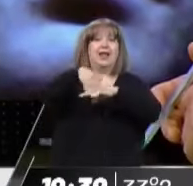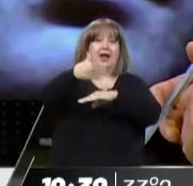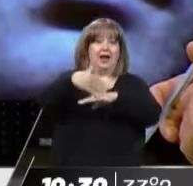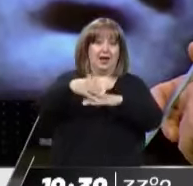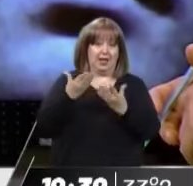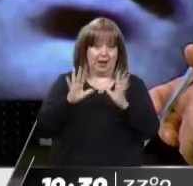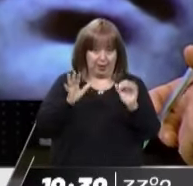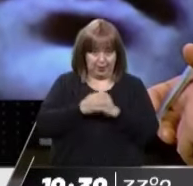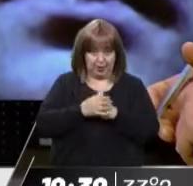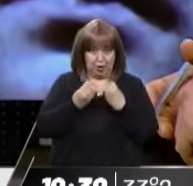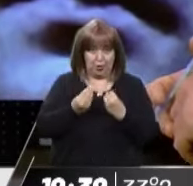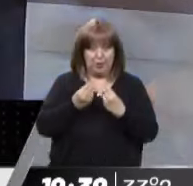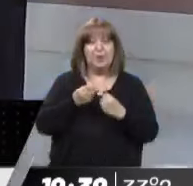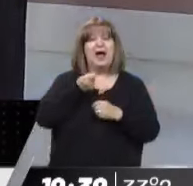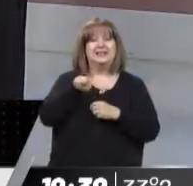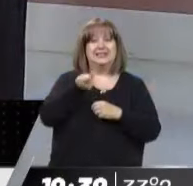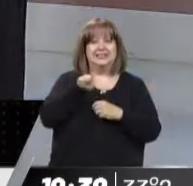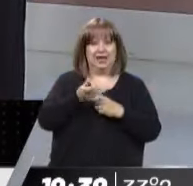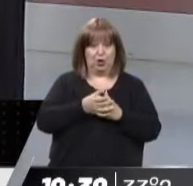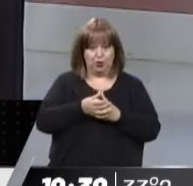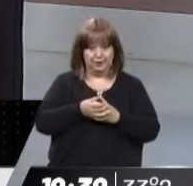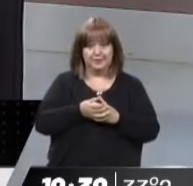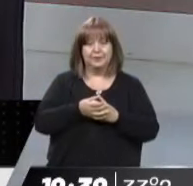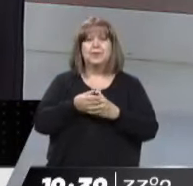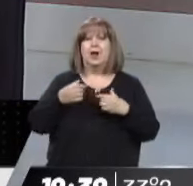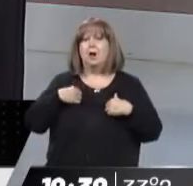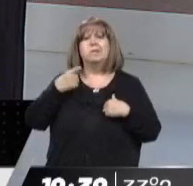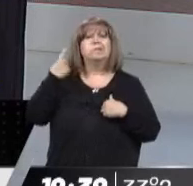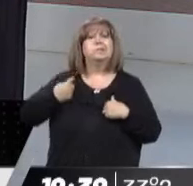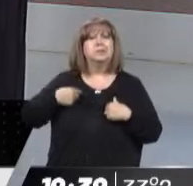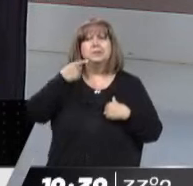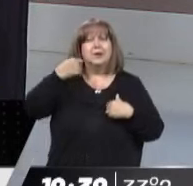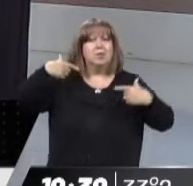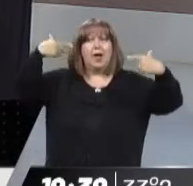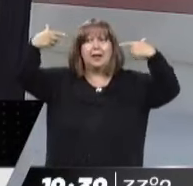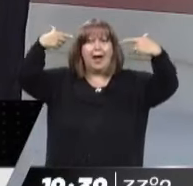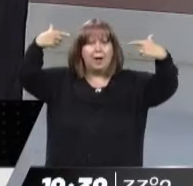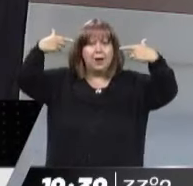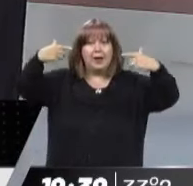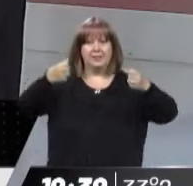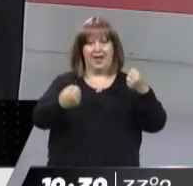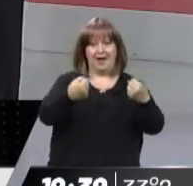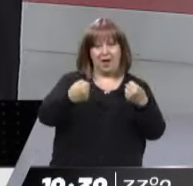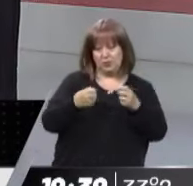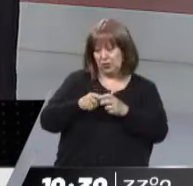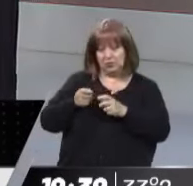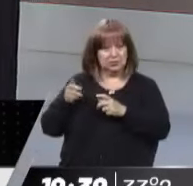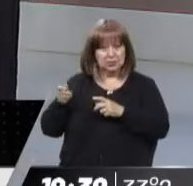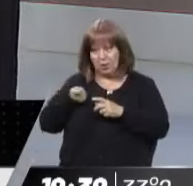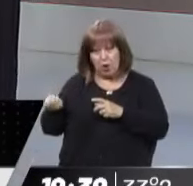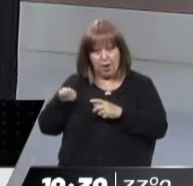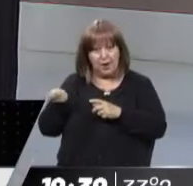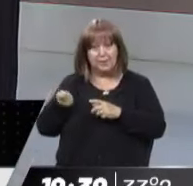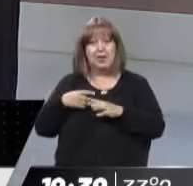afuera. Hay personas que vieron la situación, inclusive hay cámaras que registraron el momento. Sí, todo. Y hay una persona que